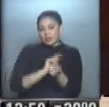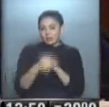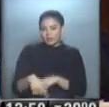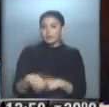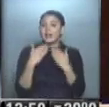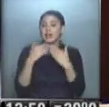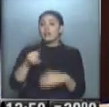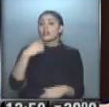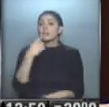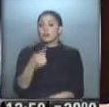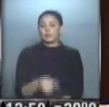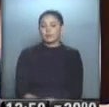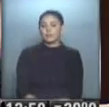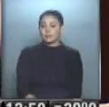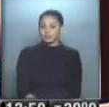Gracias. Próxima.